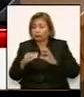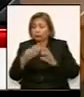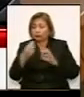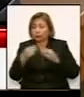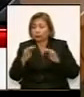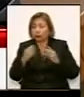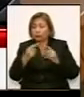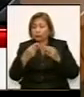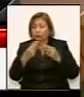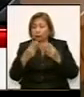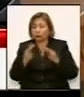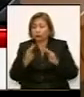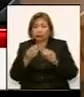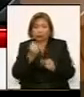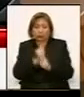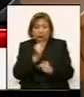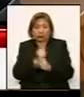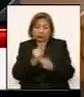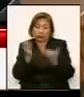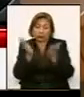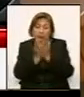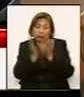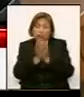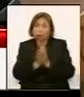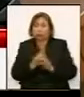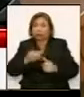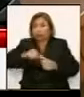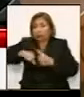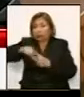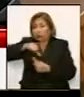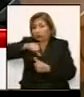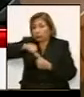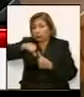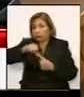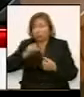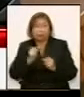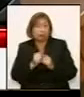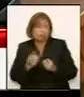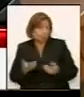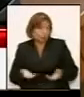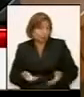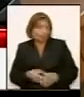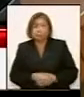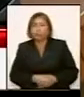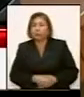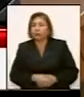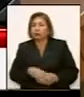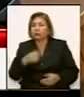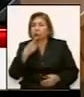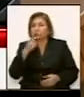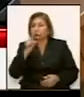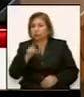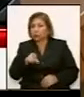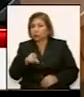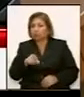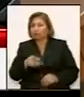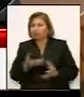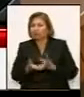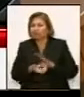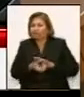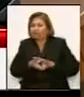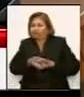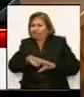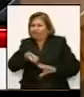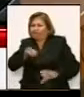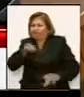encuentran oportunidades de trabajo de educación tras las que socializan entonces como ya les contamos esto es algo en lo que las personas que se han salido estos